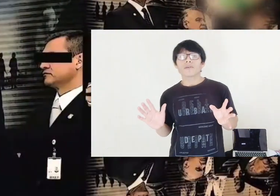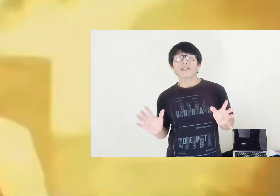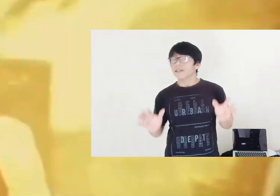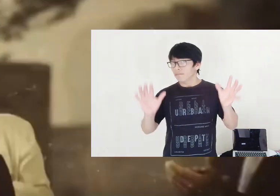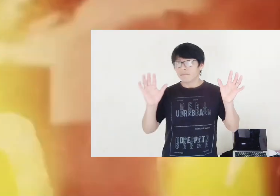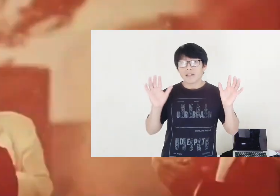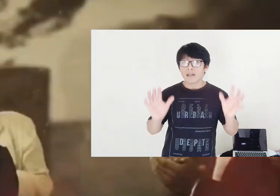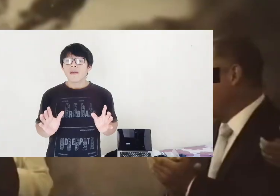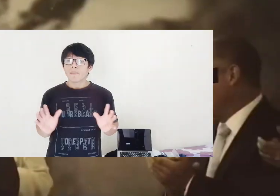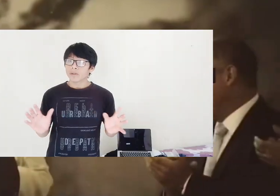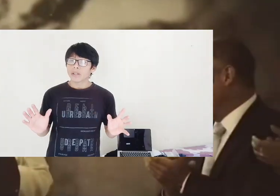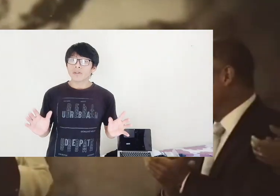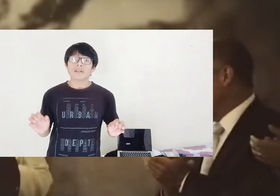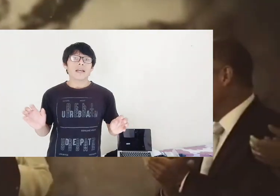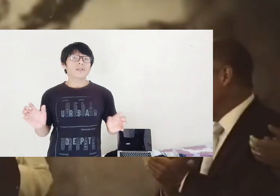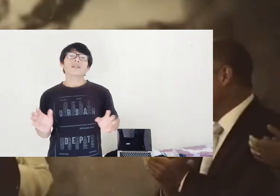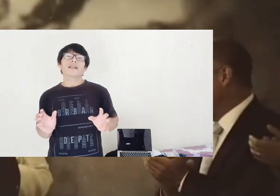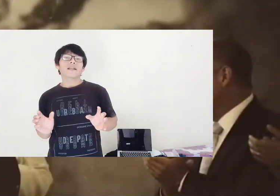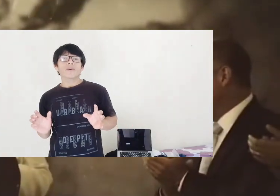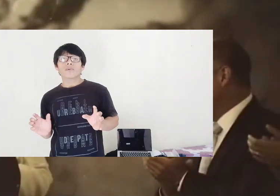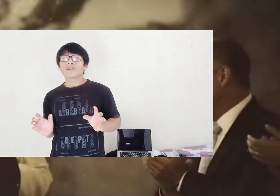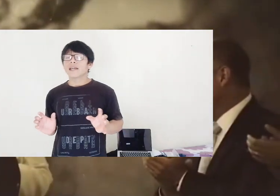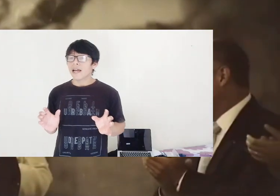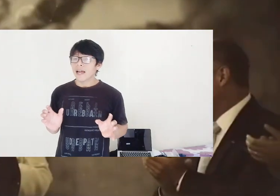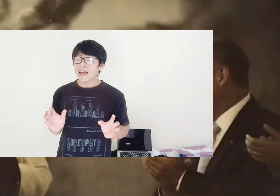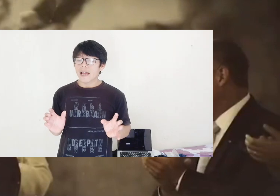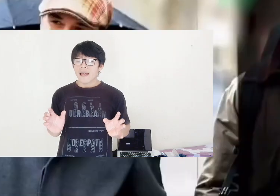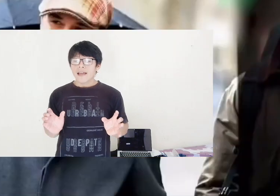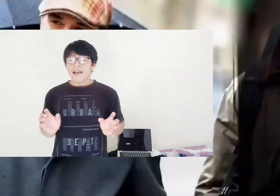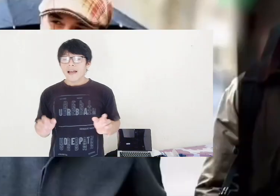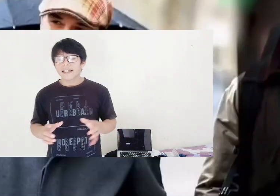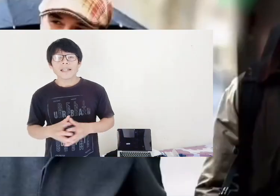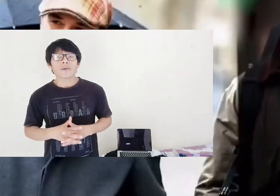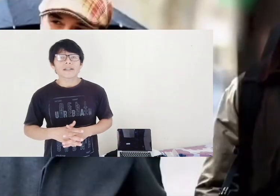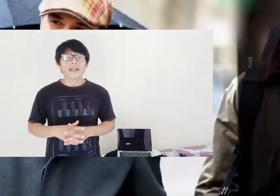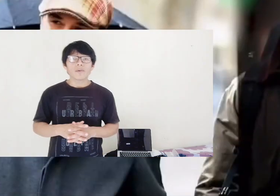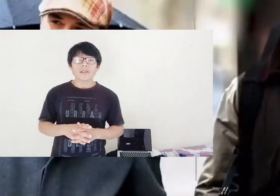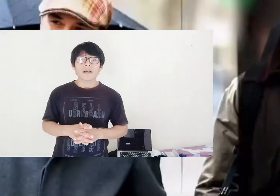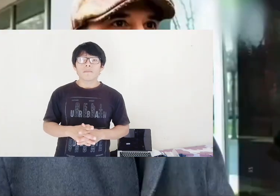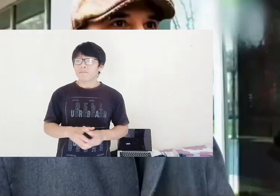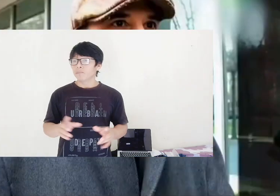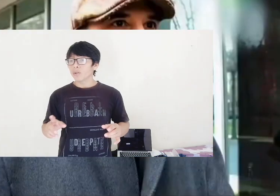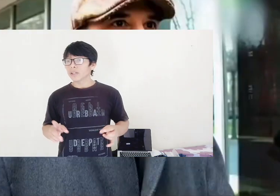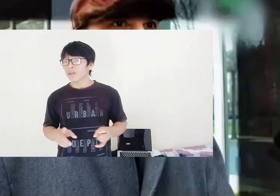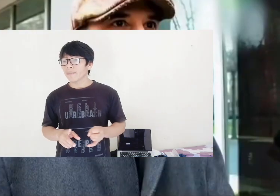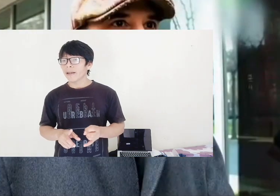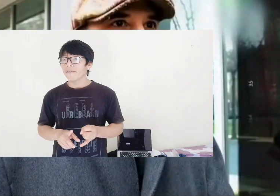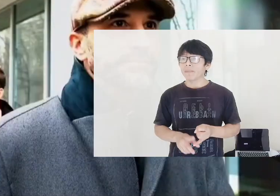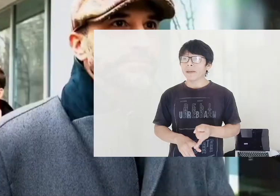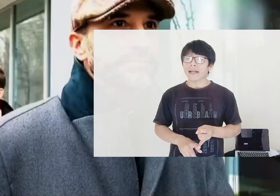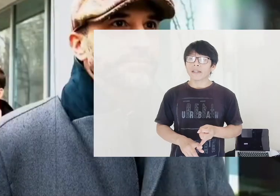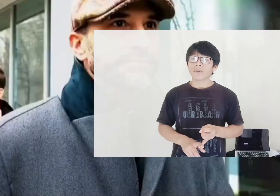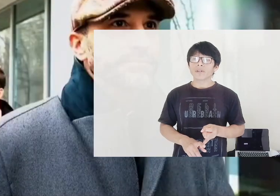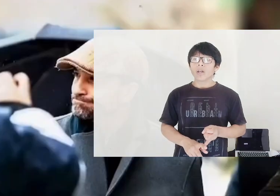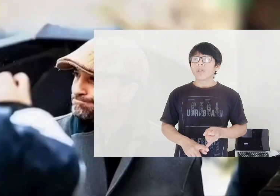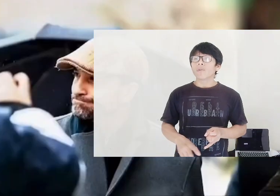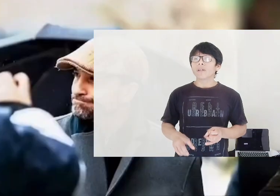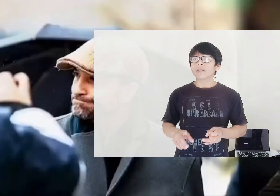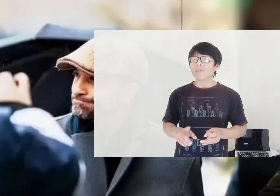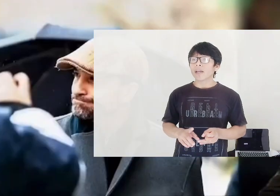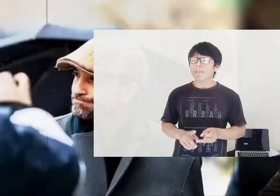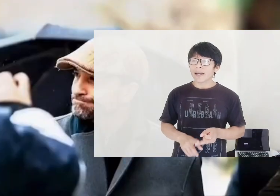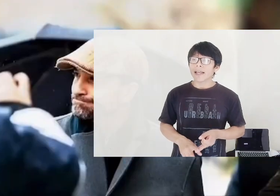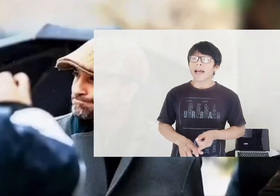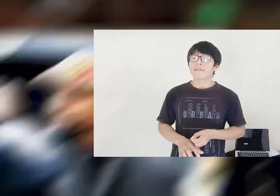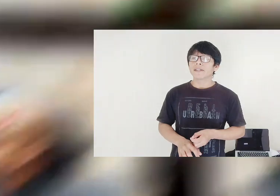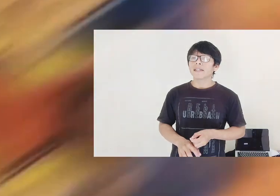debe de reconocer. Pero señores, eso se le reconoce a Genaro García Luna. No quiso quemar a Felipe Calderón, no